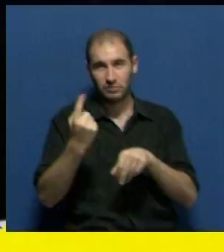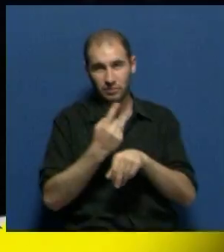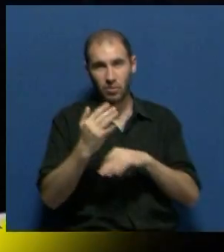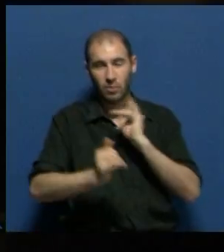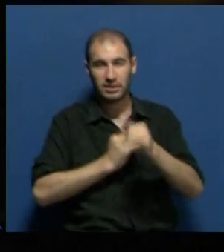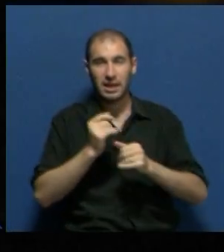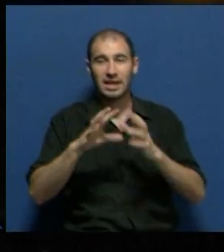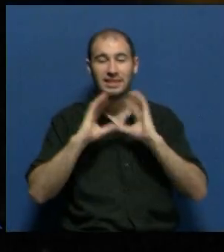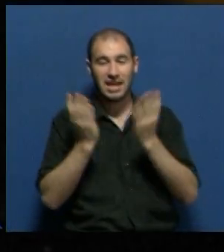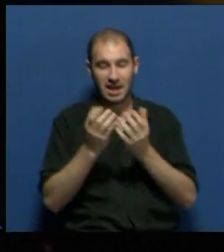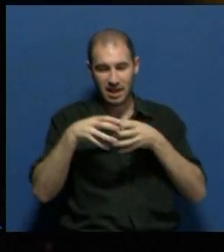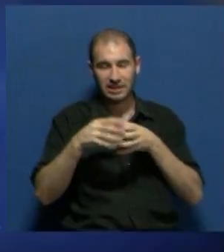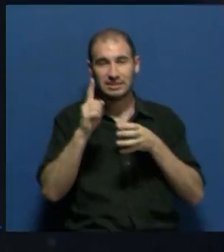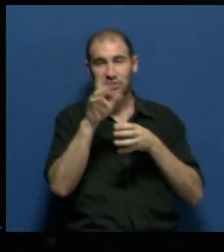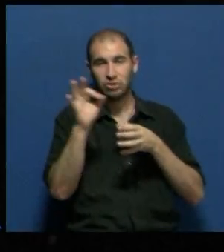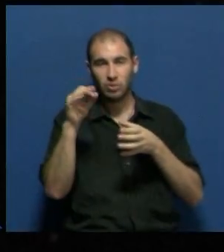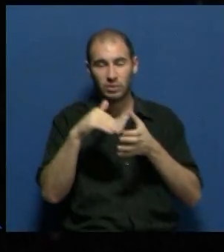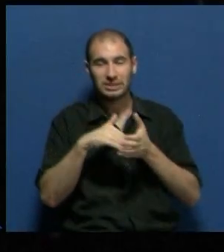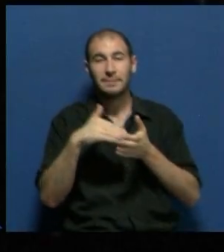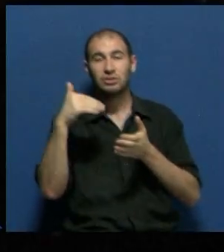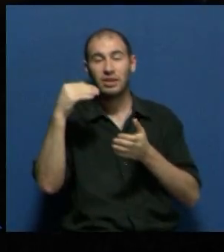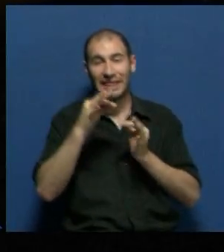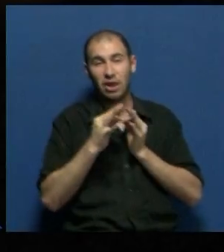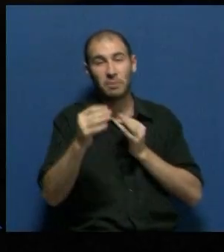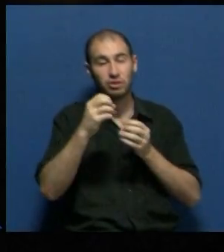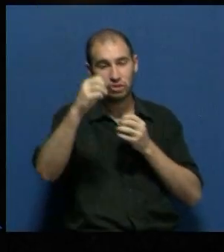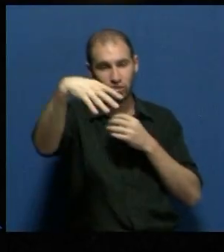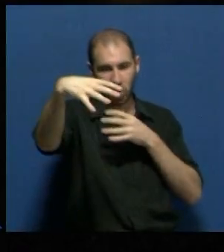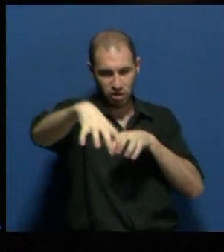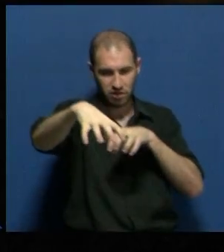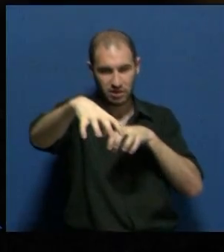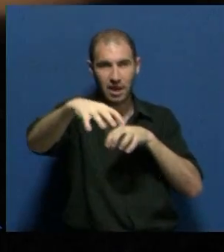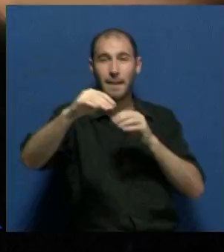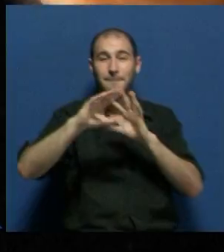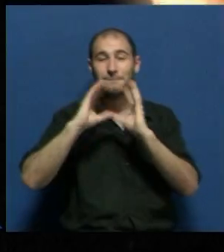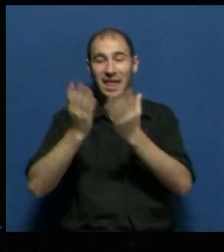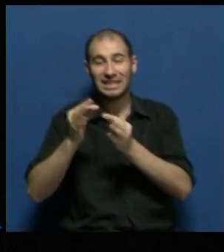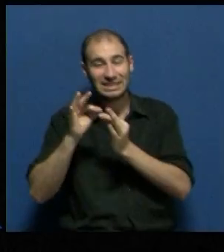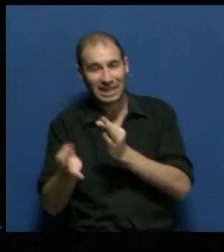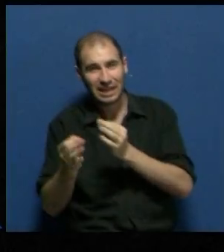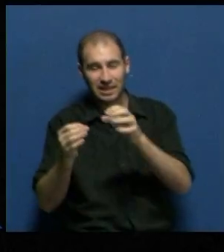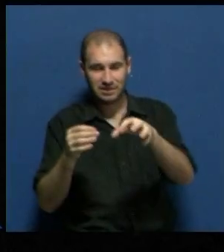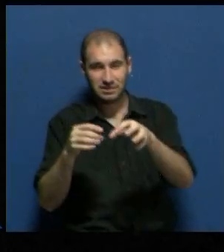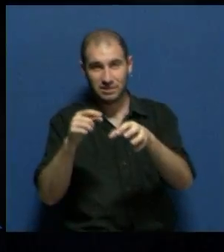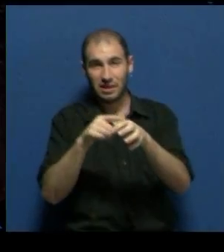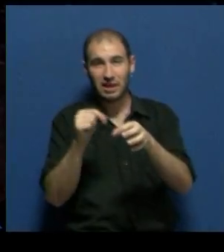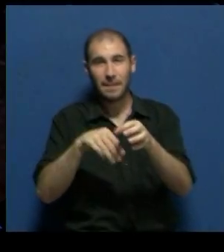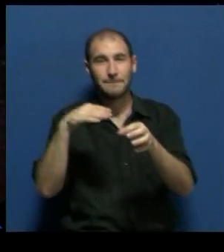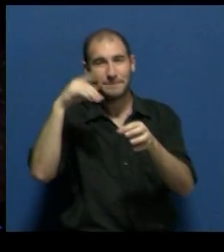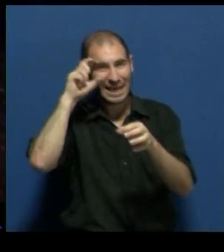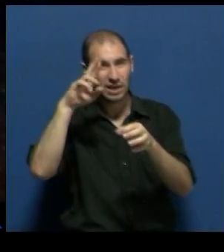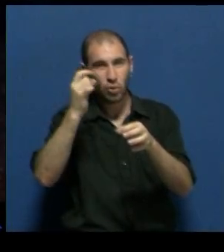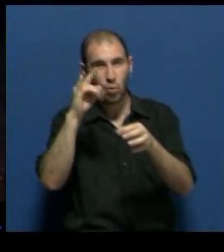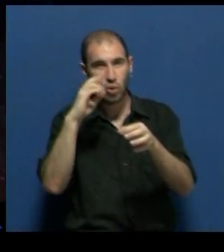que la Tierra se encuentra a 150 millones de kilómetros del Sol. Sí. Bien, el planeta más cercano al Sol en nuestro sistema es Mercurio.